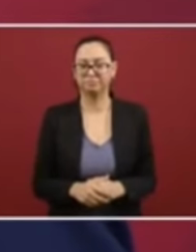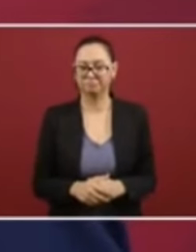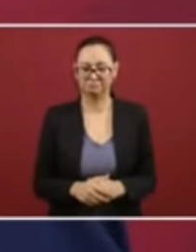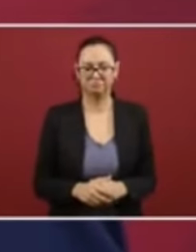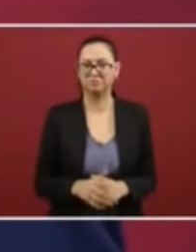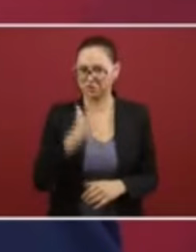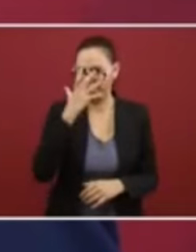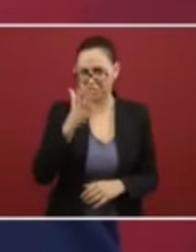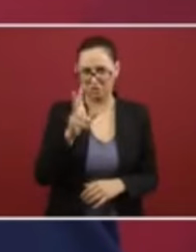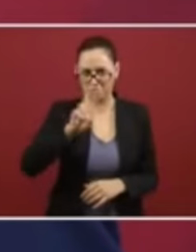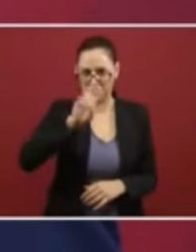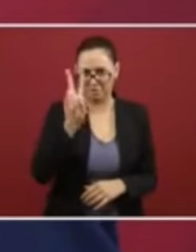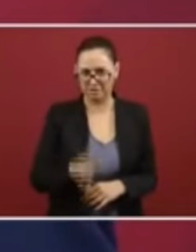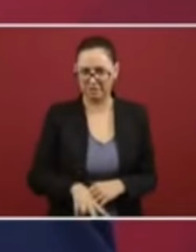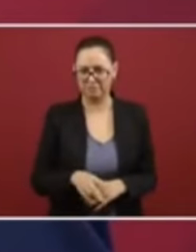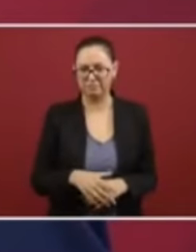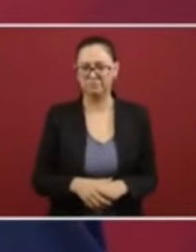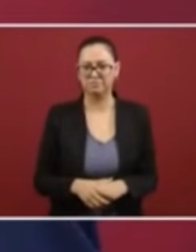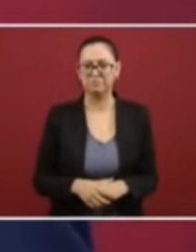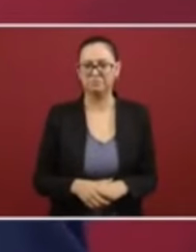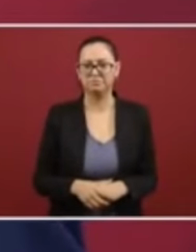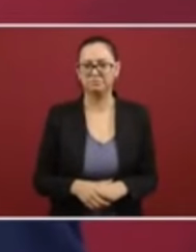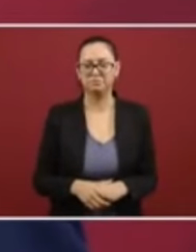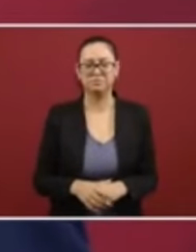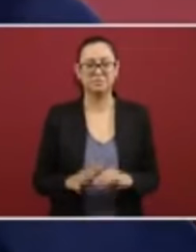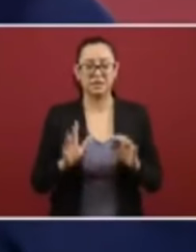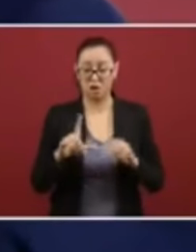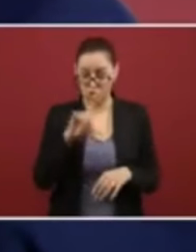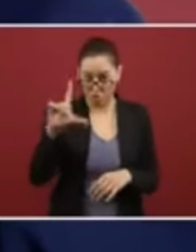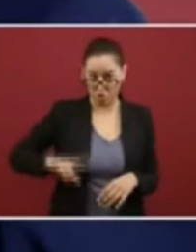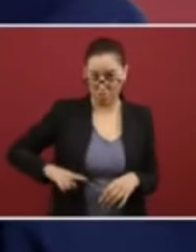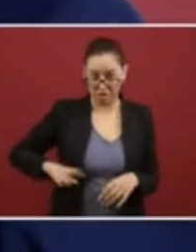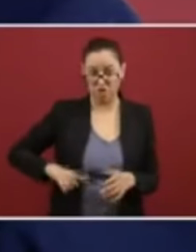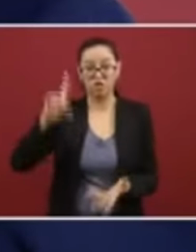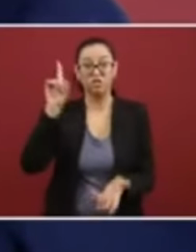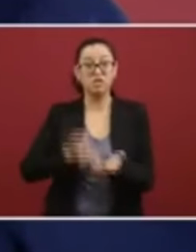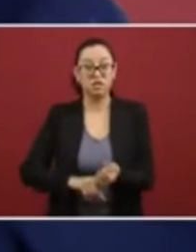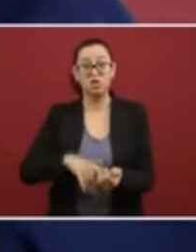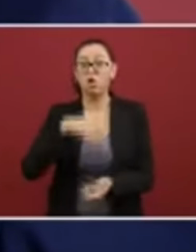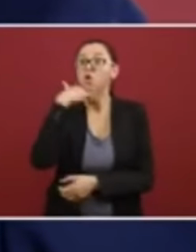categórica, de que no hay corrupción tolerada